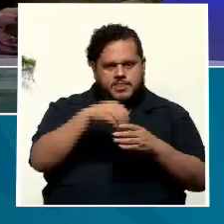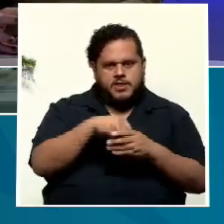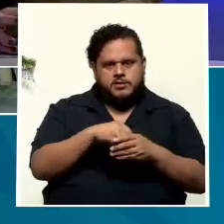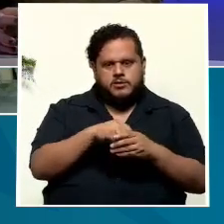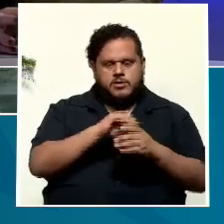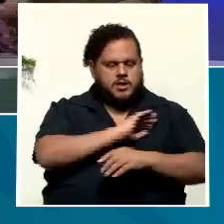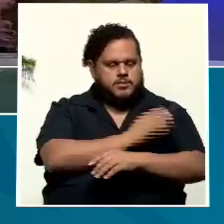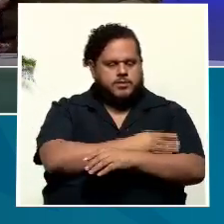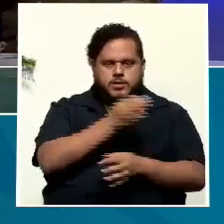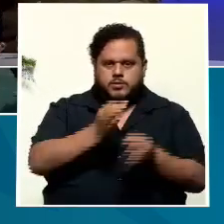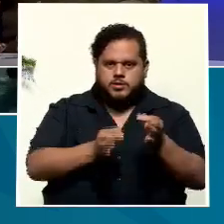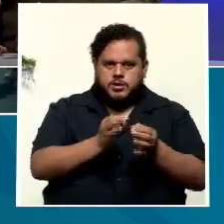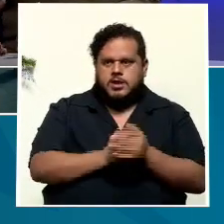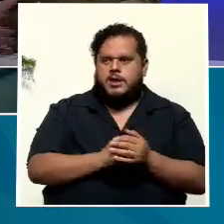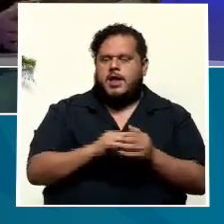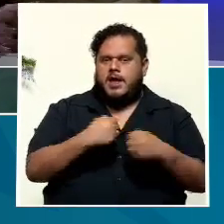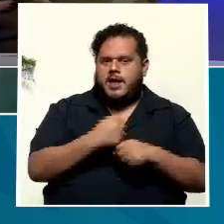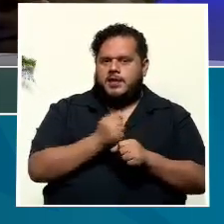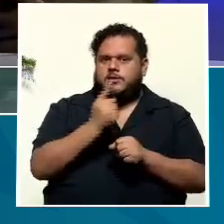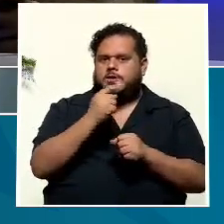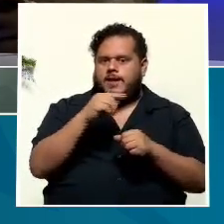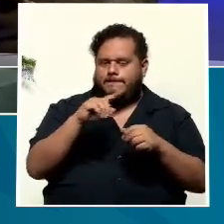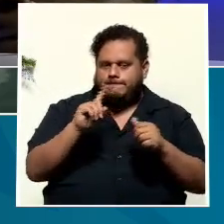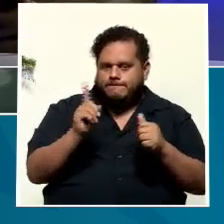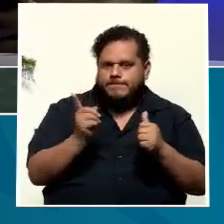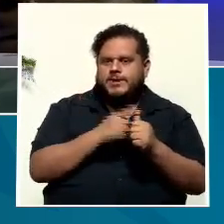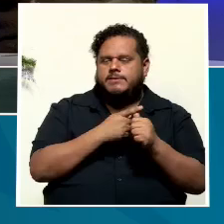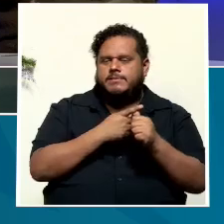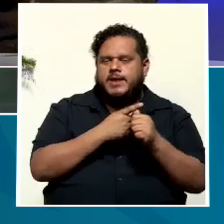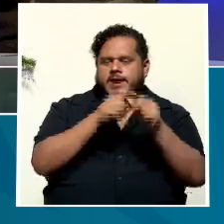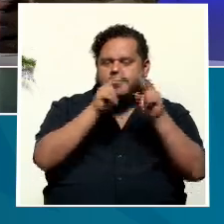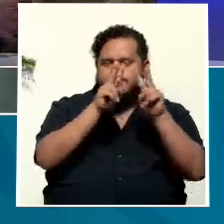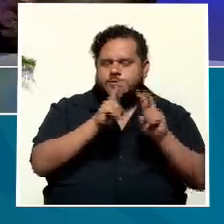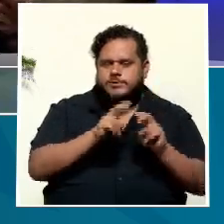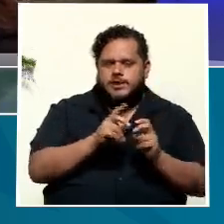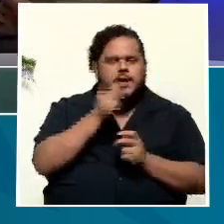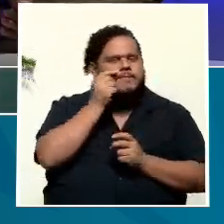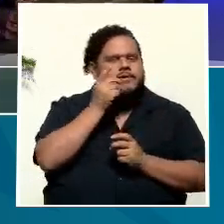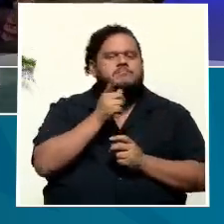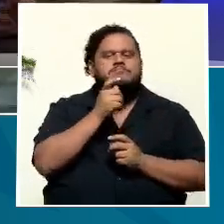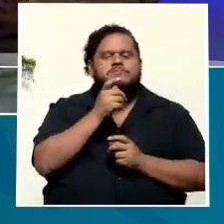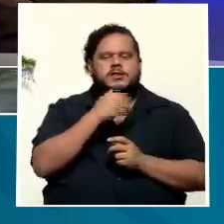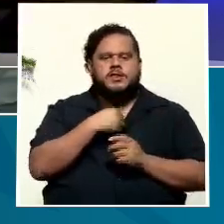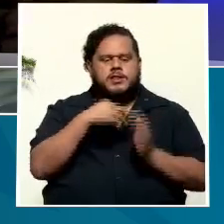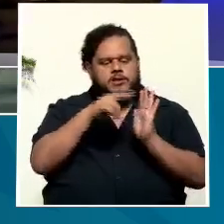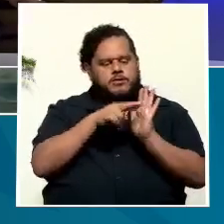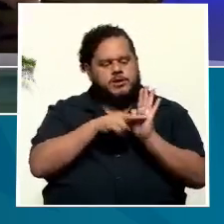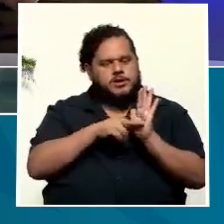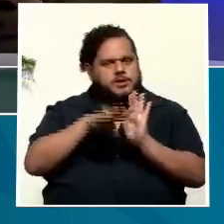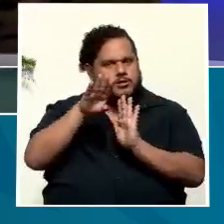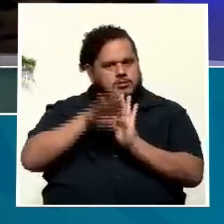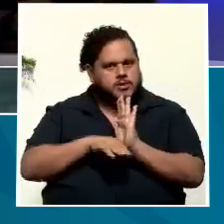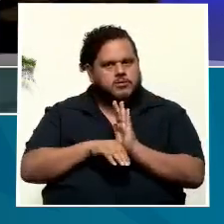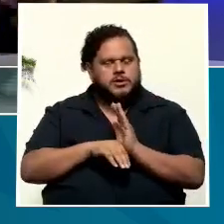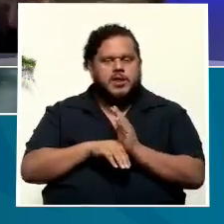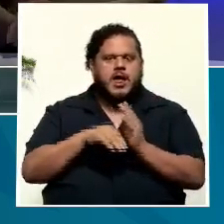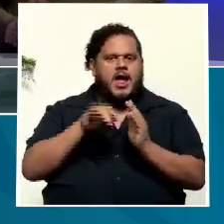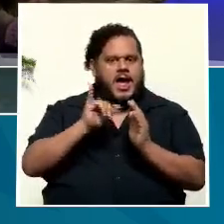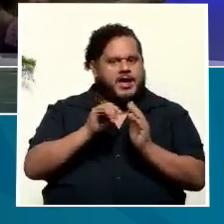primera filtración para ver quiénes cumplen con los requisitos mínimos. Ahí quedan un montón, ¿verdad?, en el